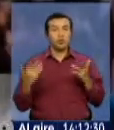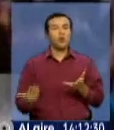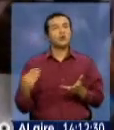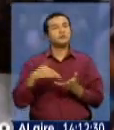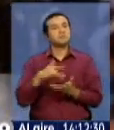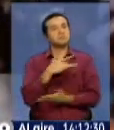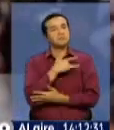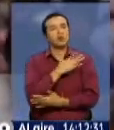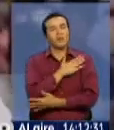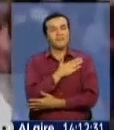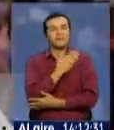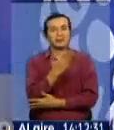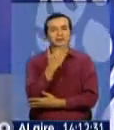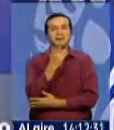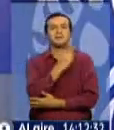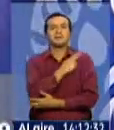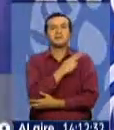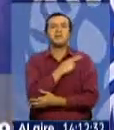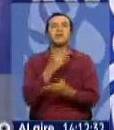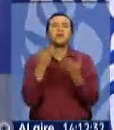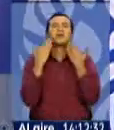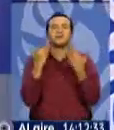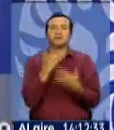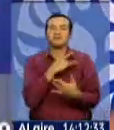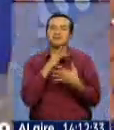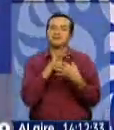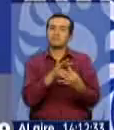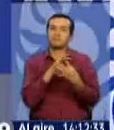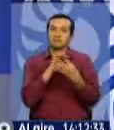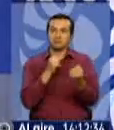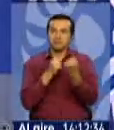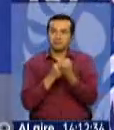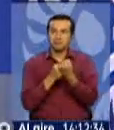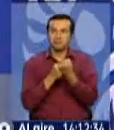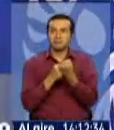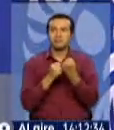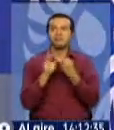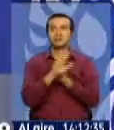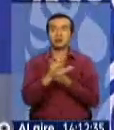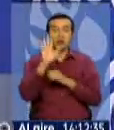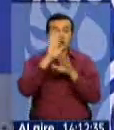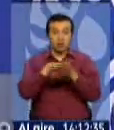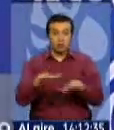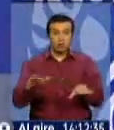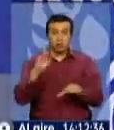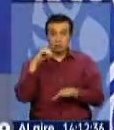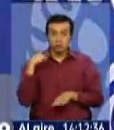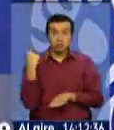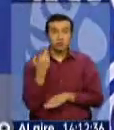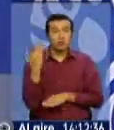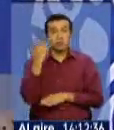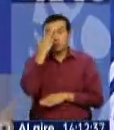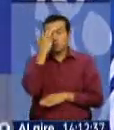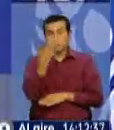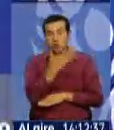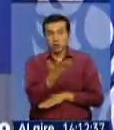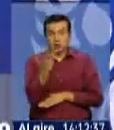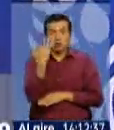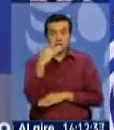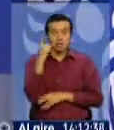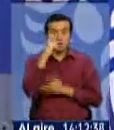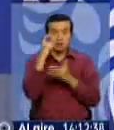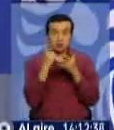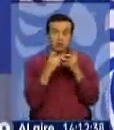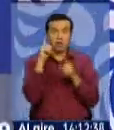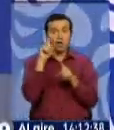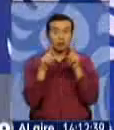a confiar en la Universidad de Guayaquil, ¿no? Nos beneficia mutuamente, pues, ¿no? Tanto a sus alumnos como a nosotros, porque también si nosotros requerimos